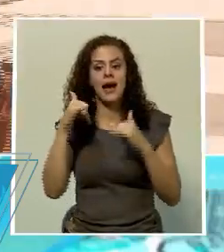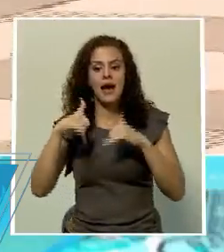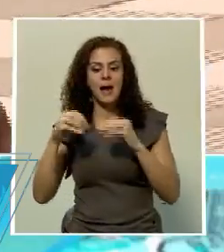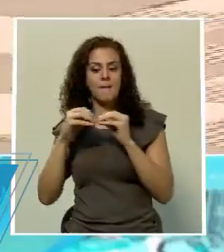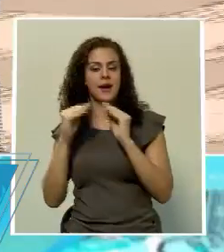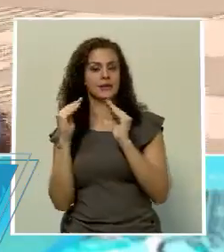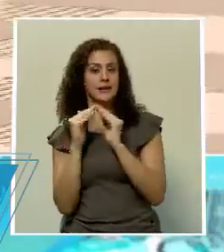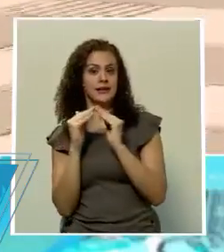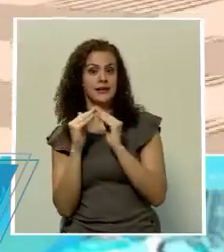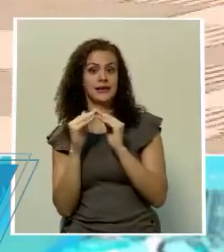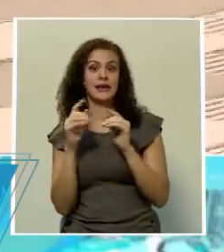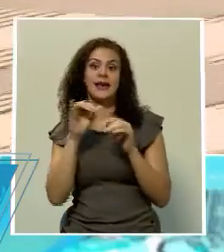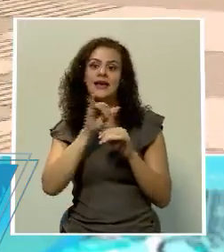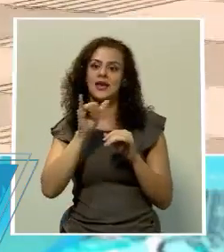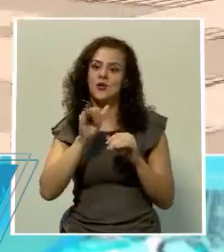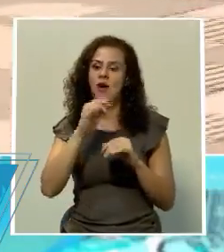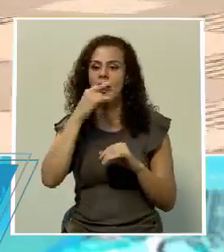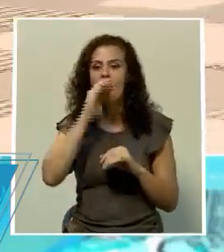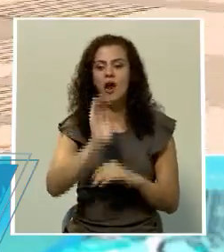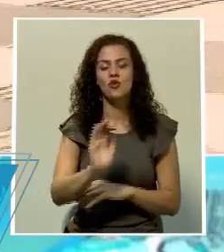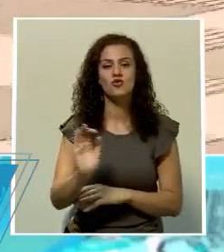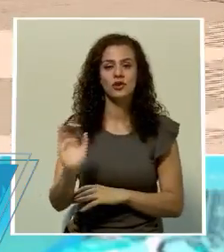más en las casas y sin embargo los niños